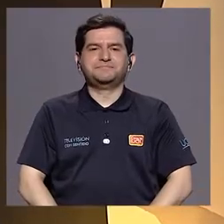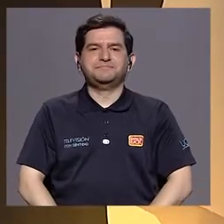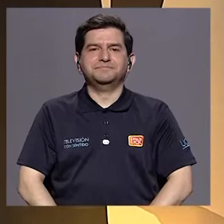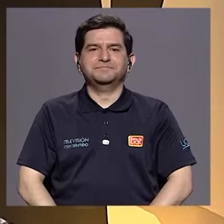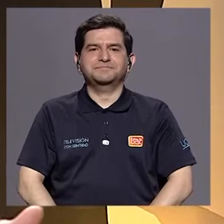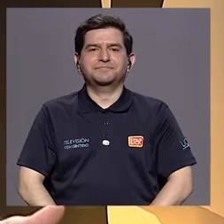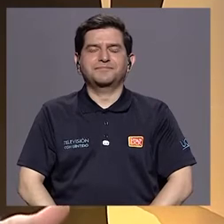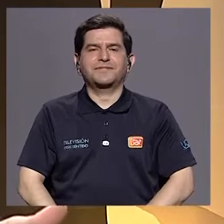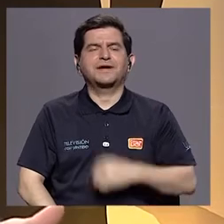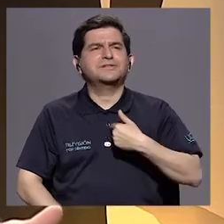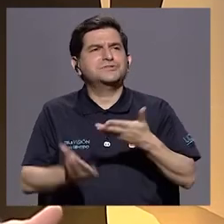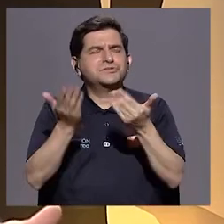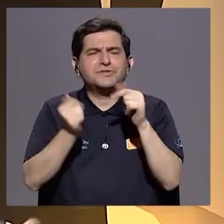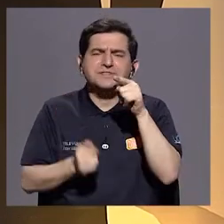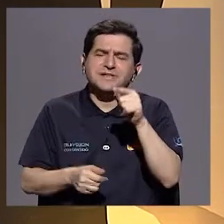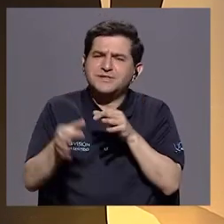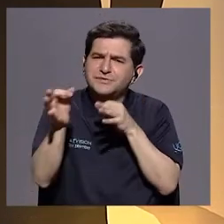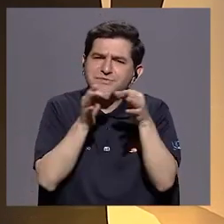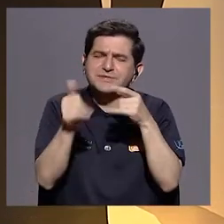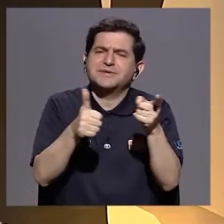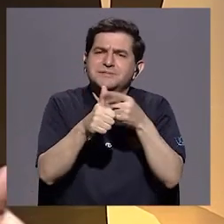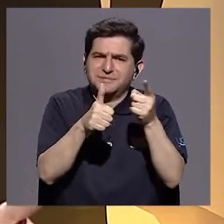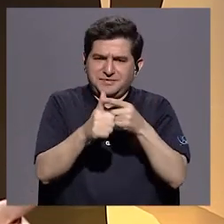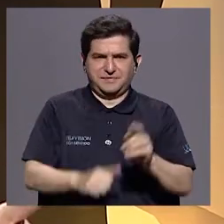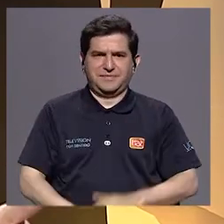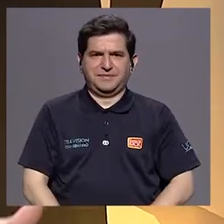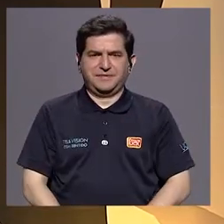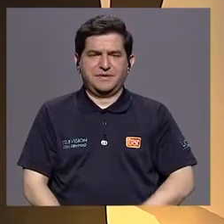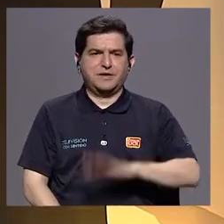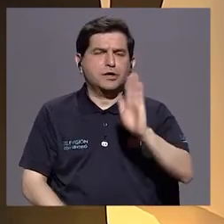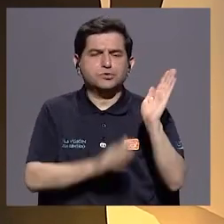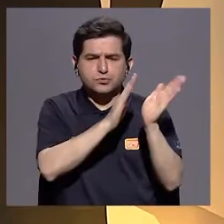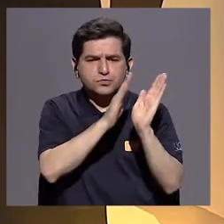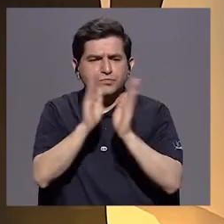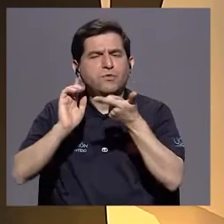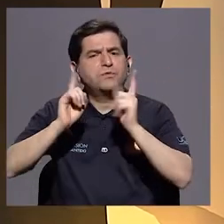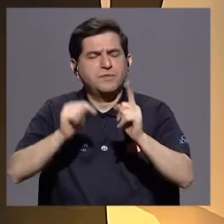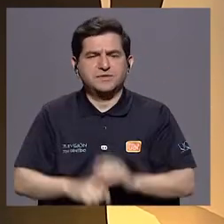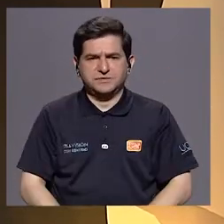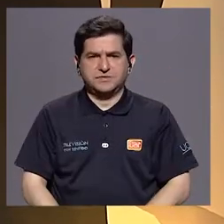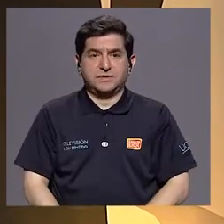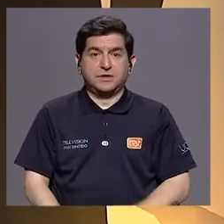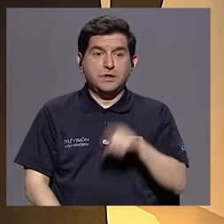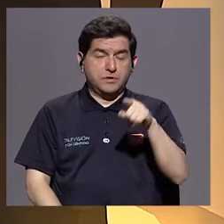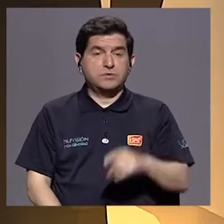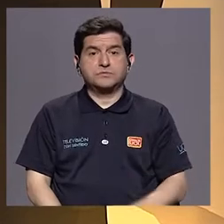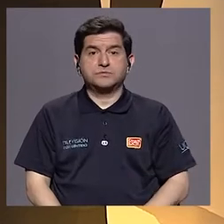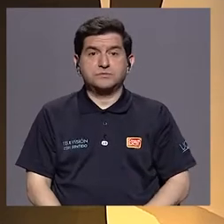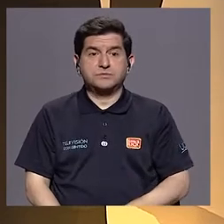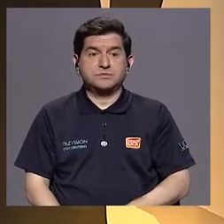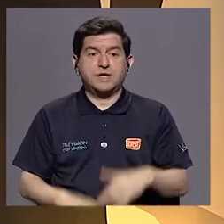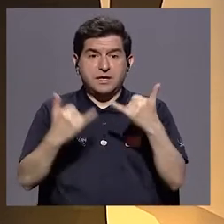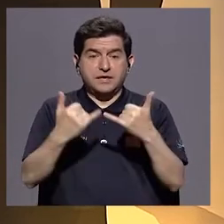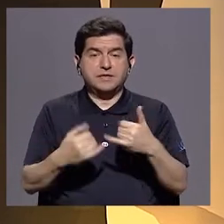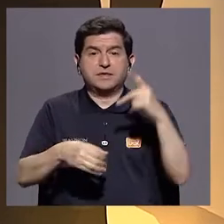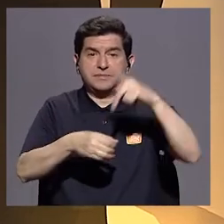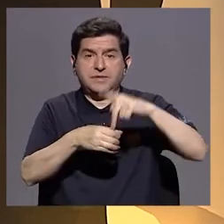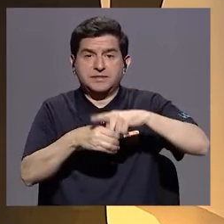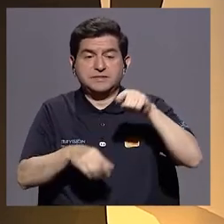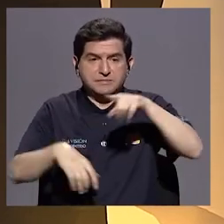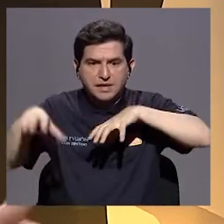me gustaría que nos cuentes primero cuál ha sido tu formación como acabaste en un evento como éste